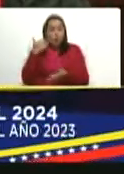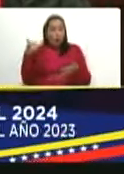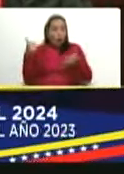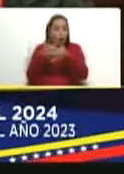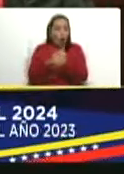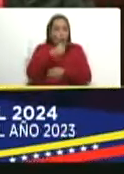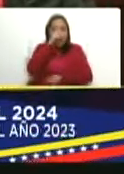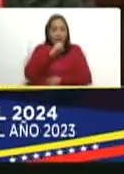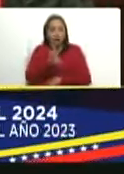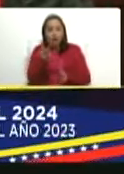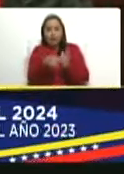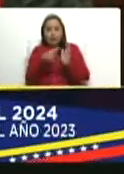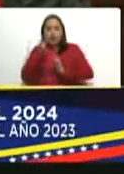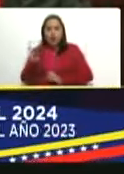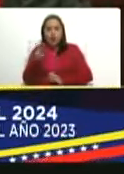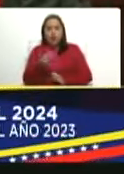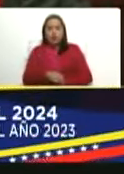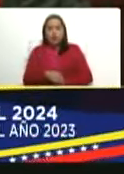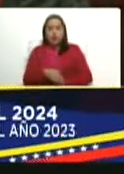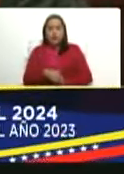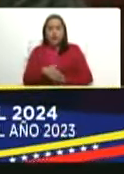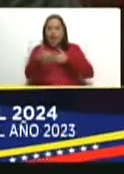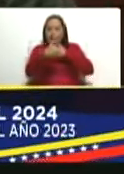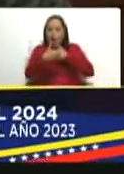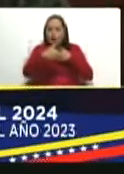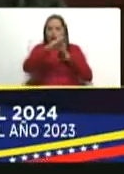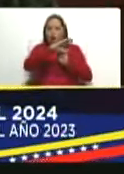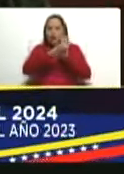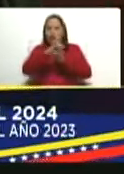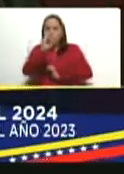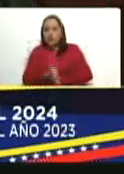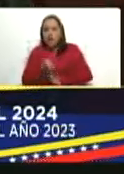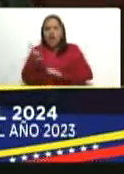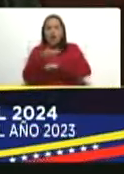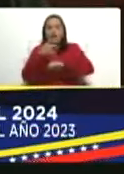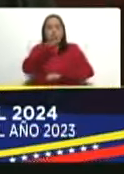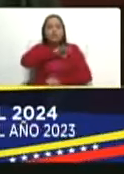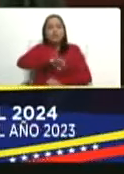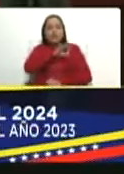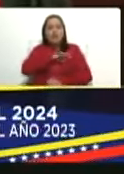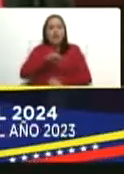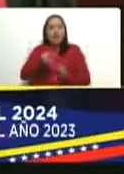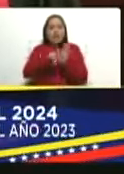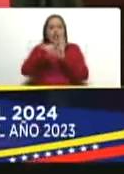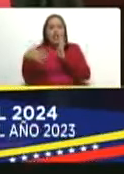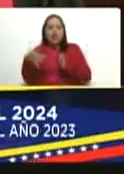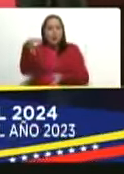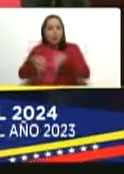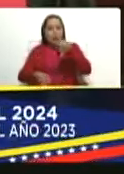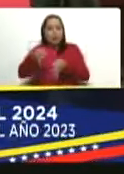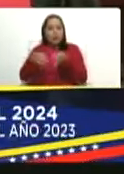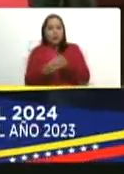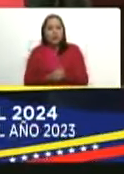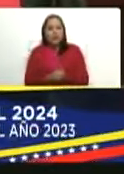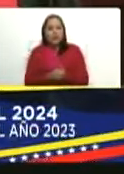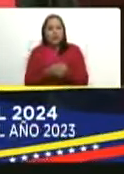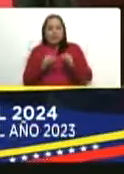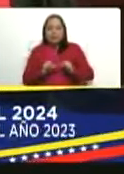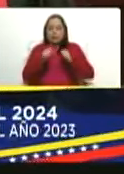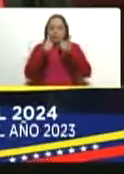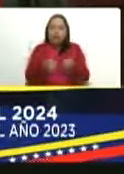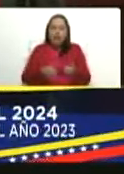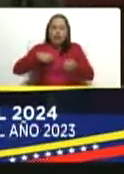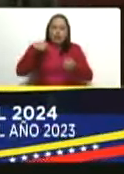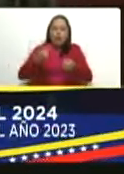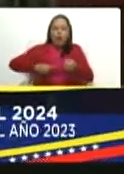2002 a nuestra Constitución y a nuestro Estado social de derecho y de justicia inaugura un periodo de golpes